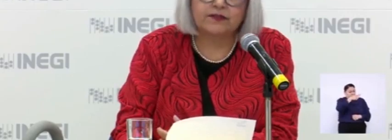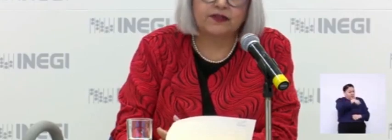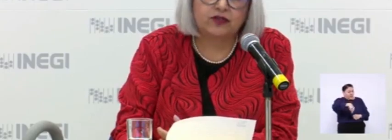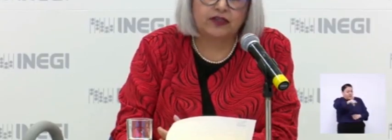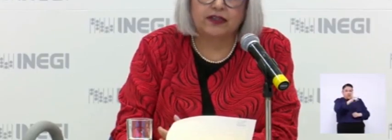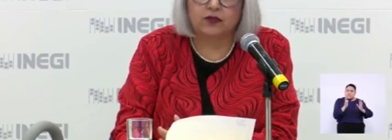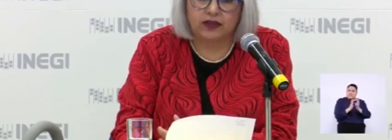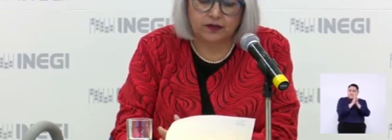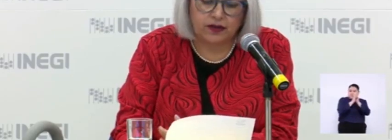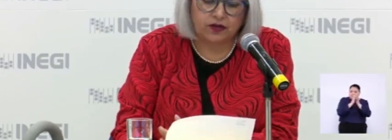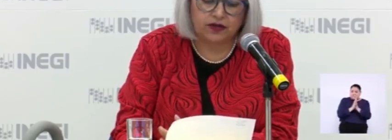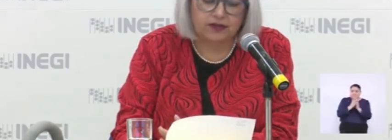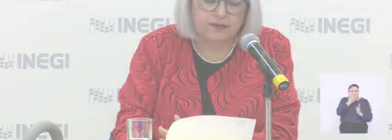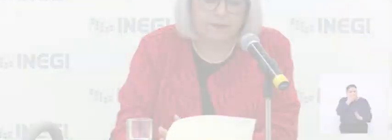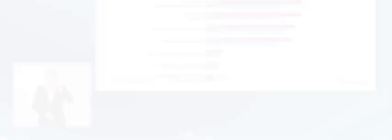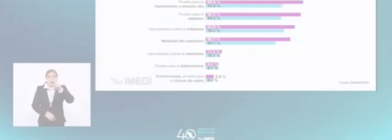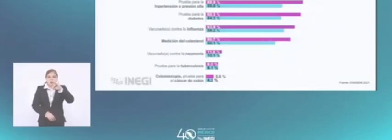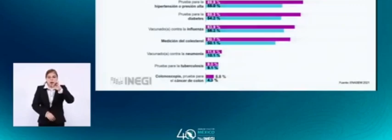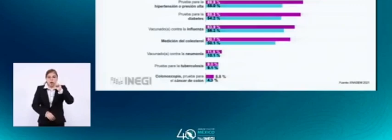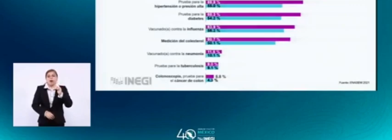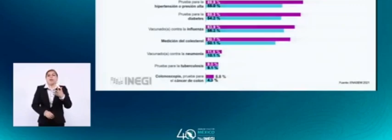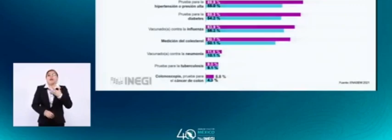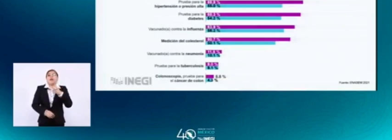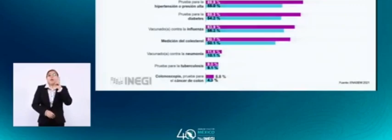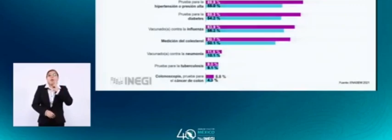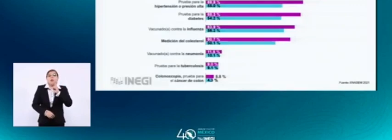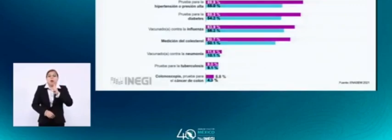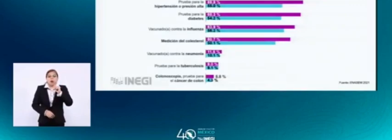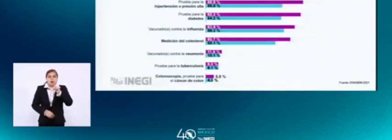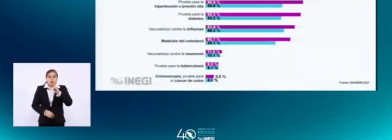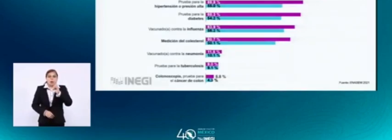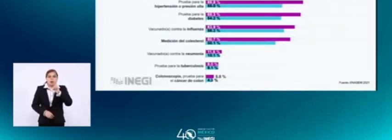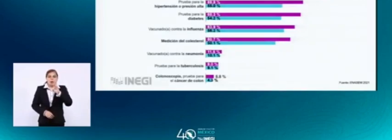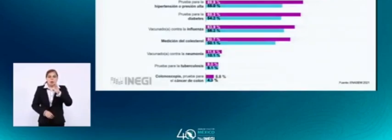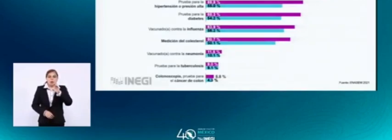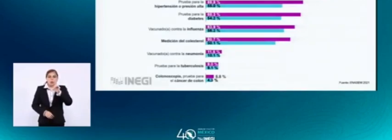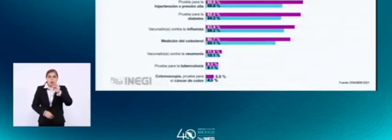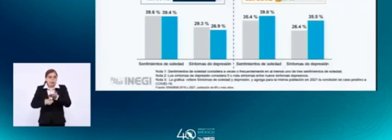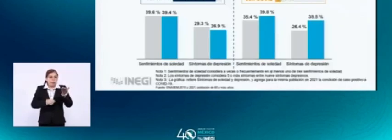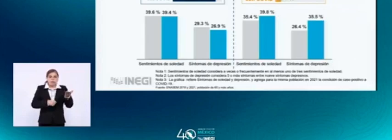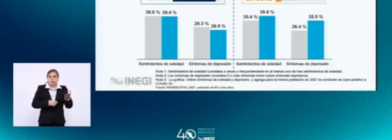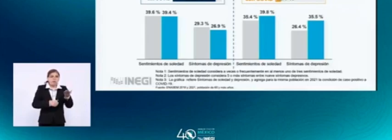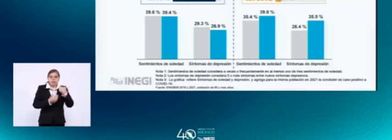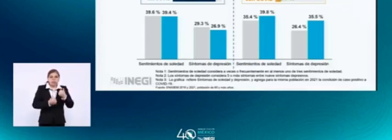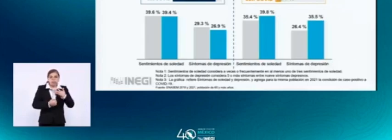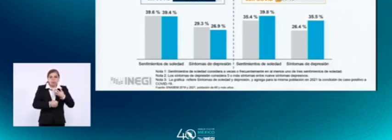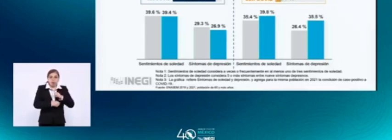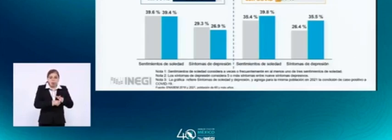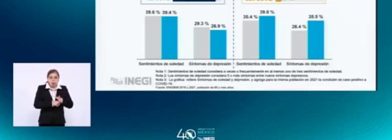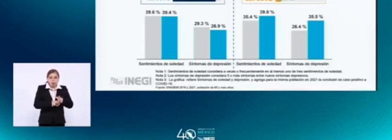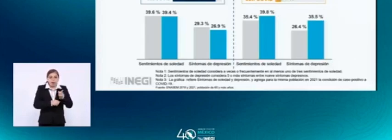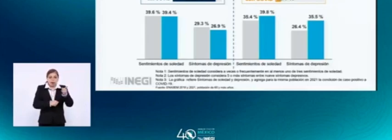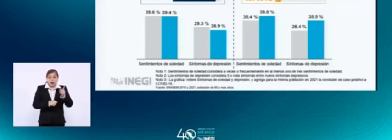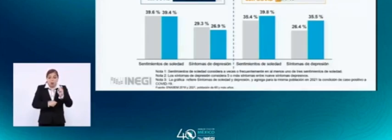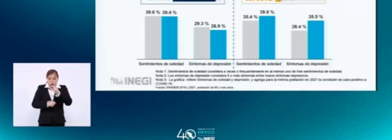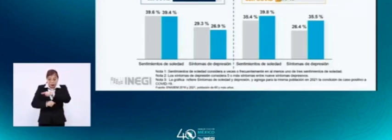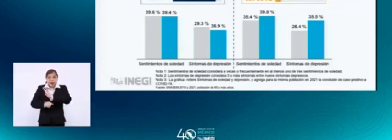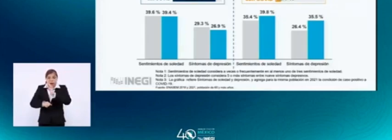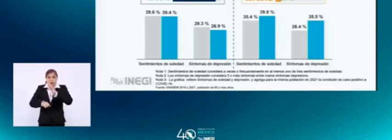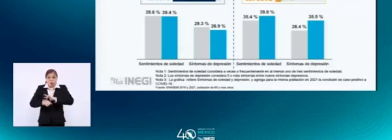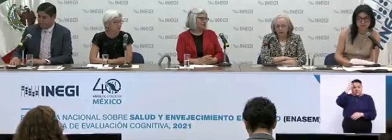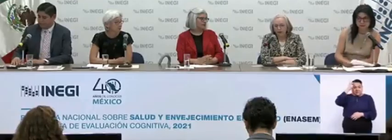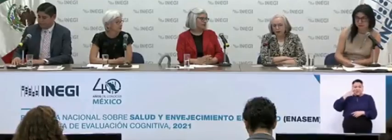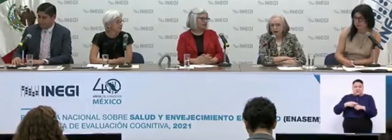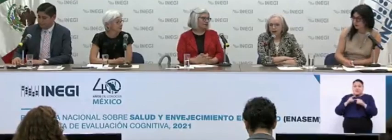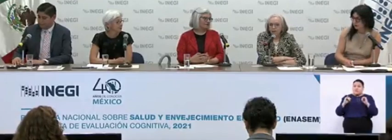de las personas adultas mayores Márquez colín destacó que la información de la encuesta es de Gran importancia tanto para los